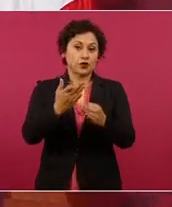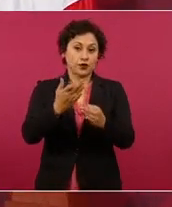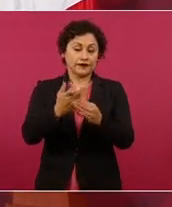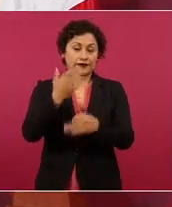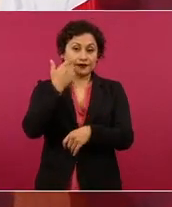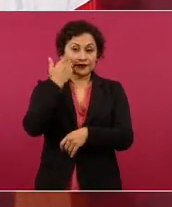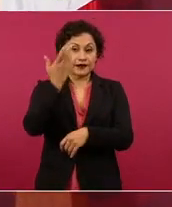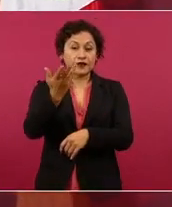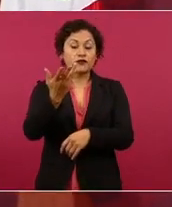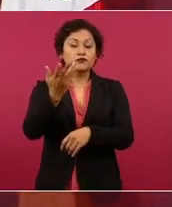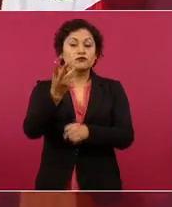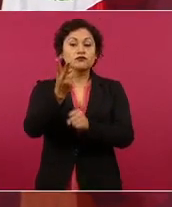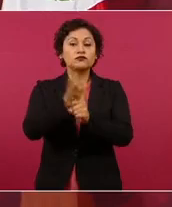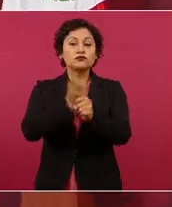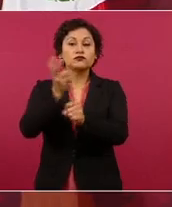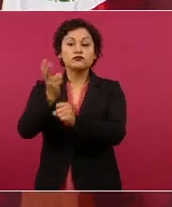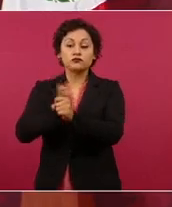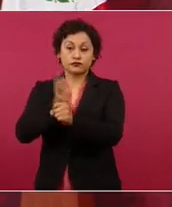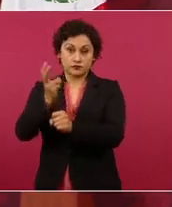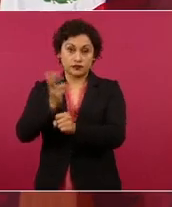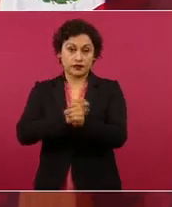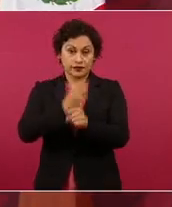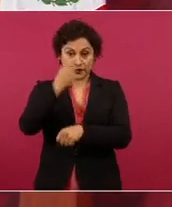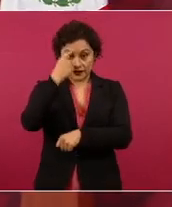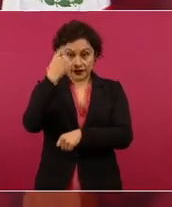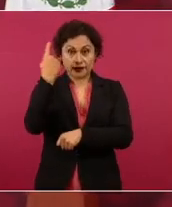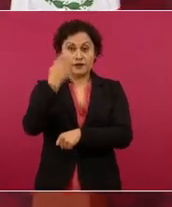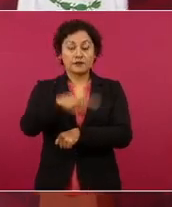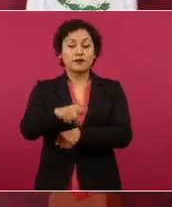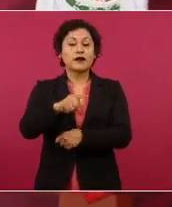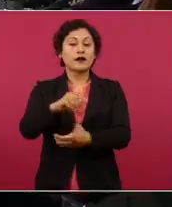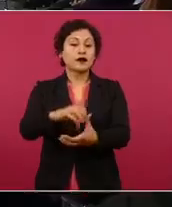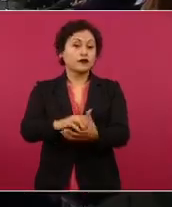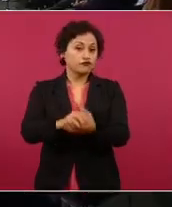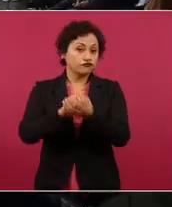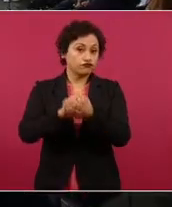convocar al sorteo